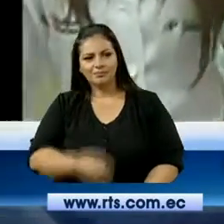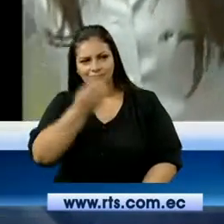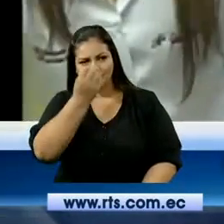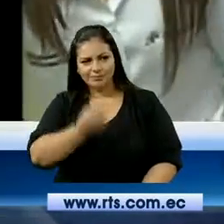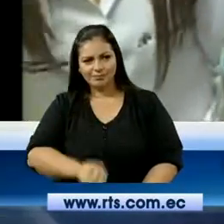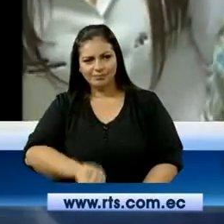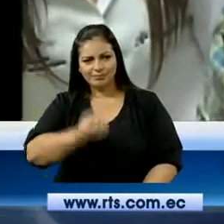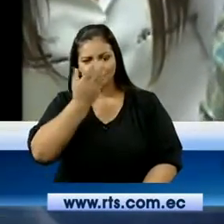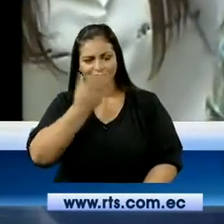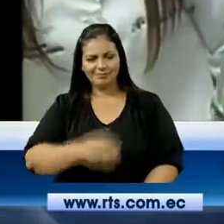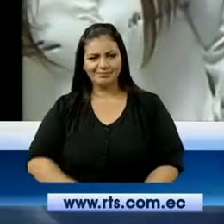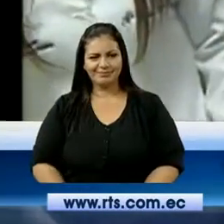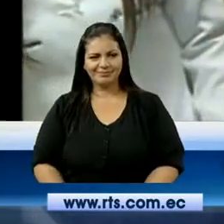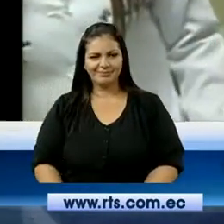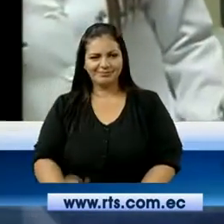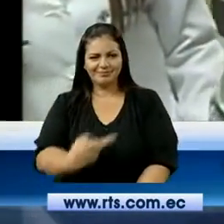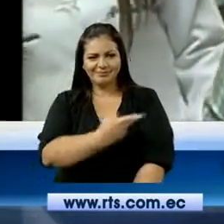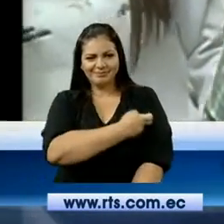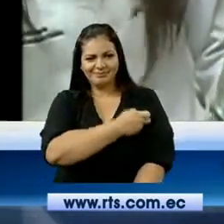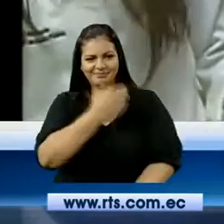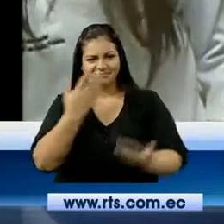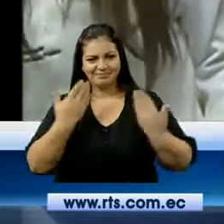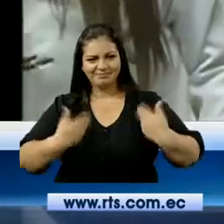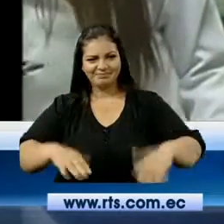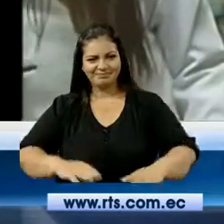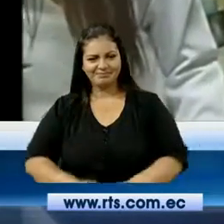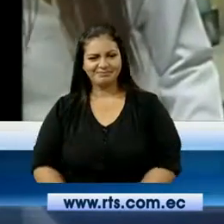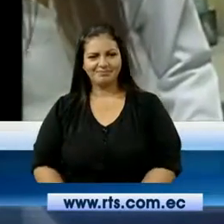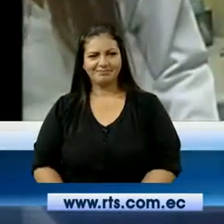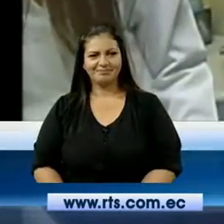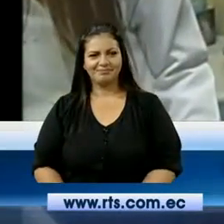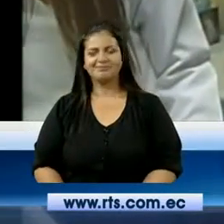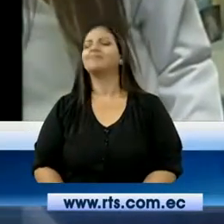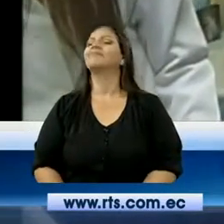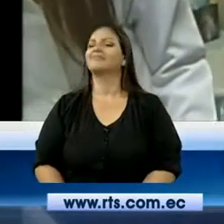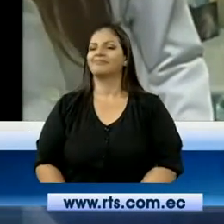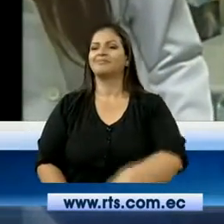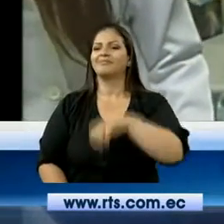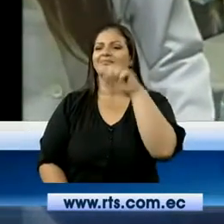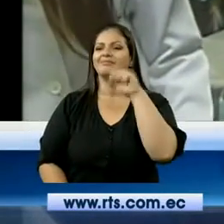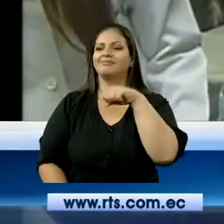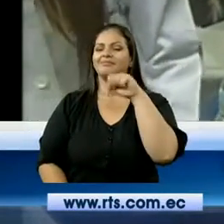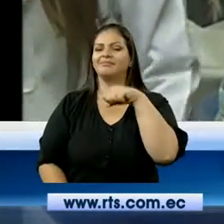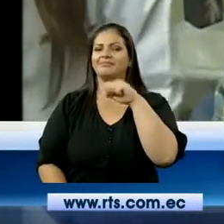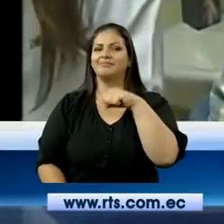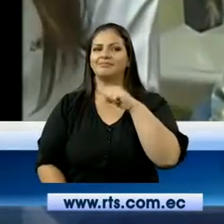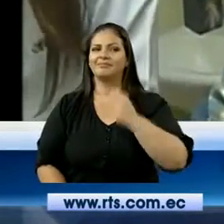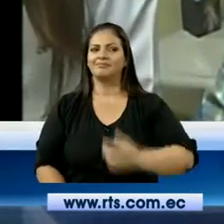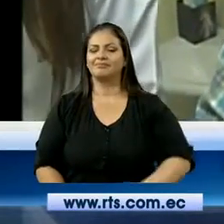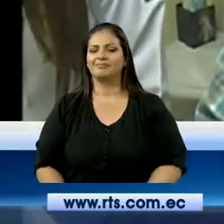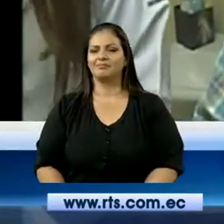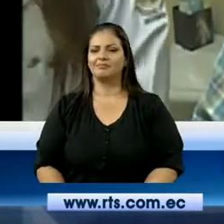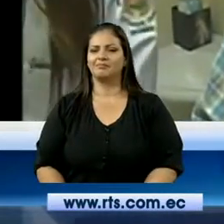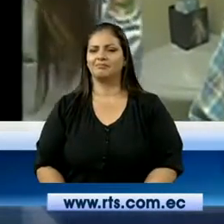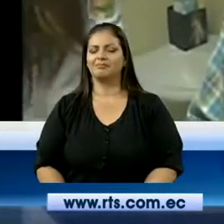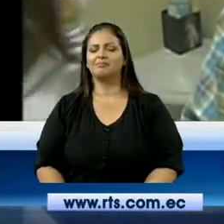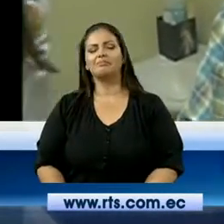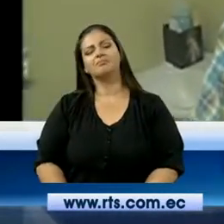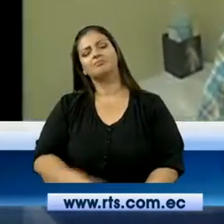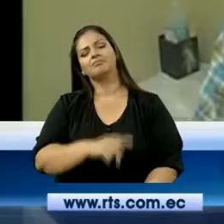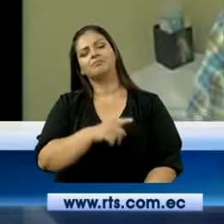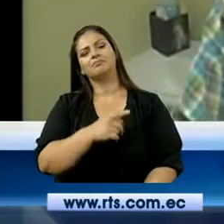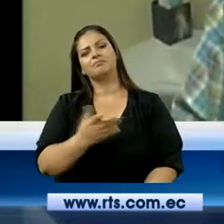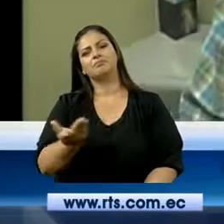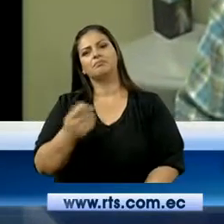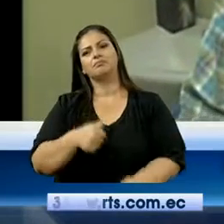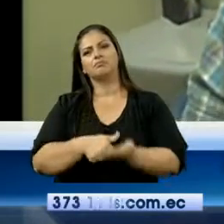días. Buenos días. Vacunándose para prevenir la influenza. La influenza. ¿Qué opina de estas brigadas que